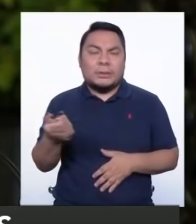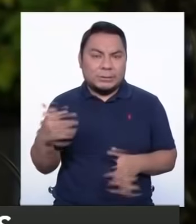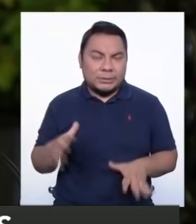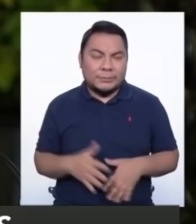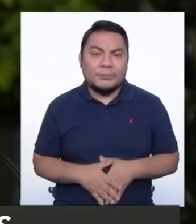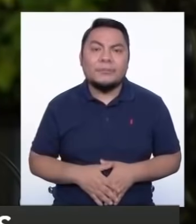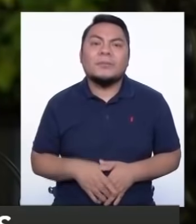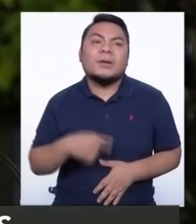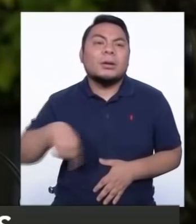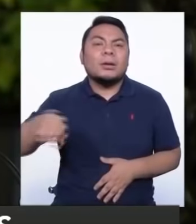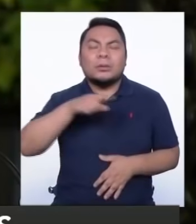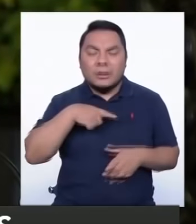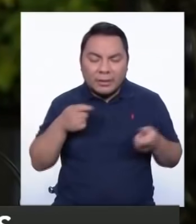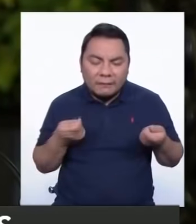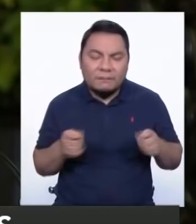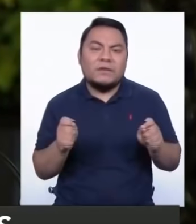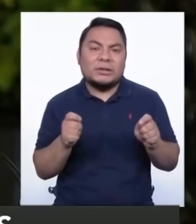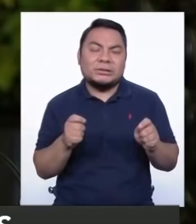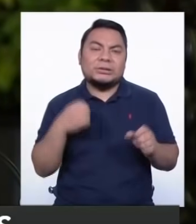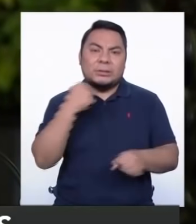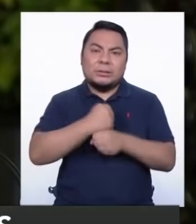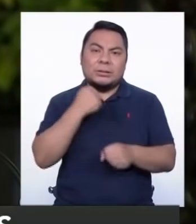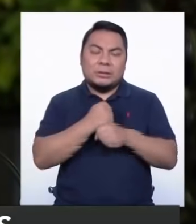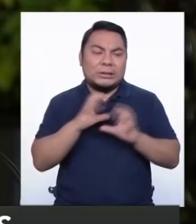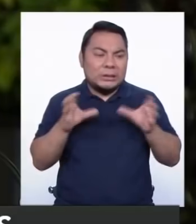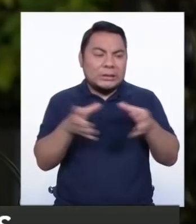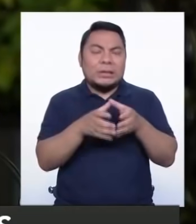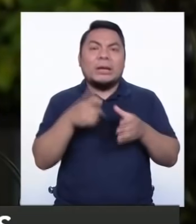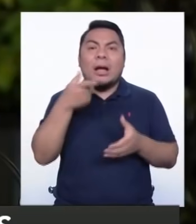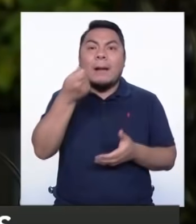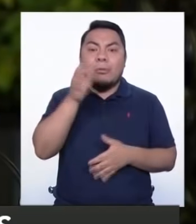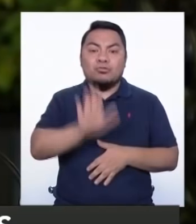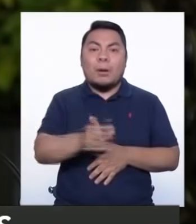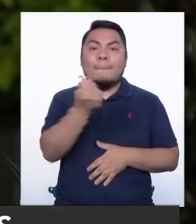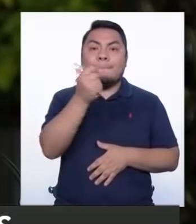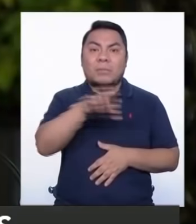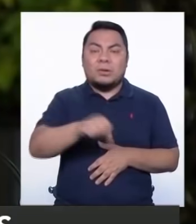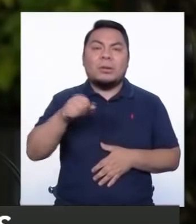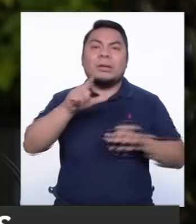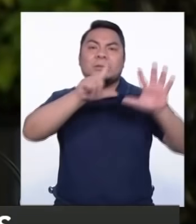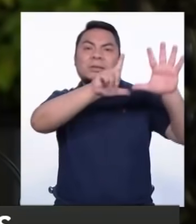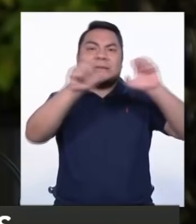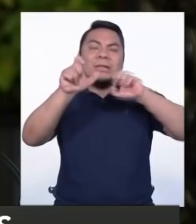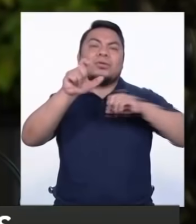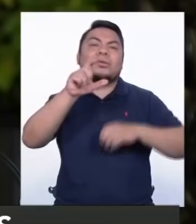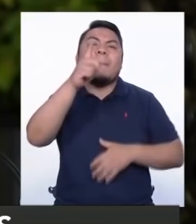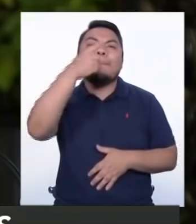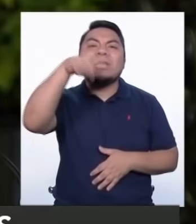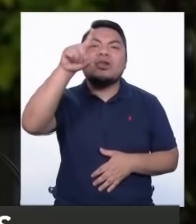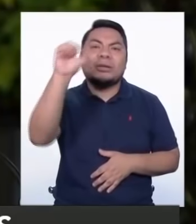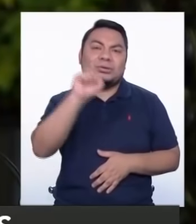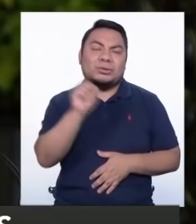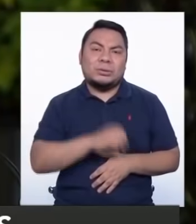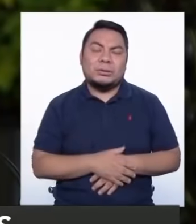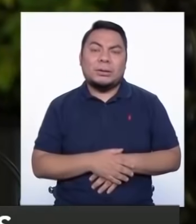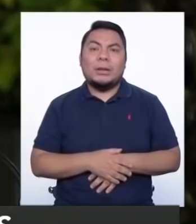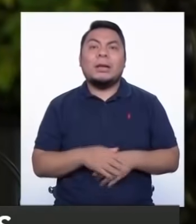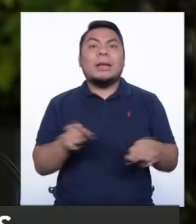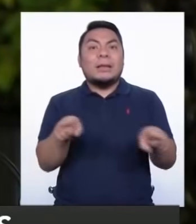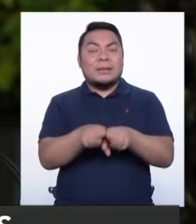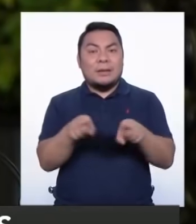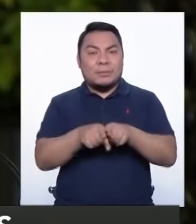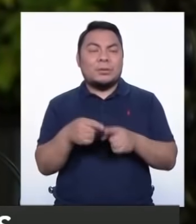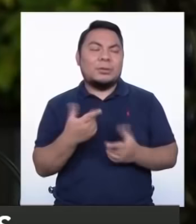el esfuerzo fiscal de esta primera medida es aproximadamente 700 millones de soles. Asimismo, presidente, también